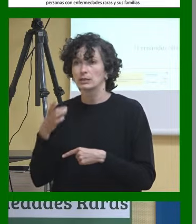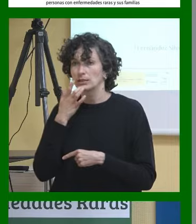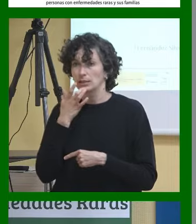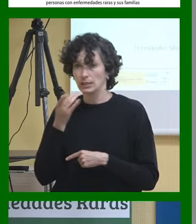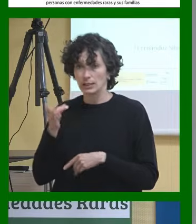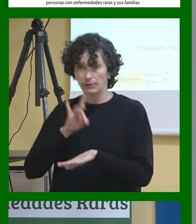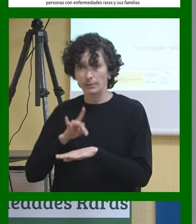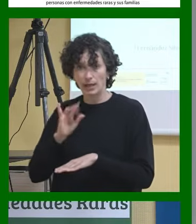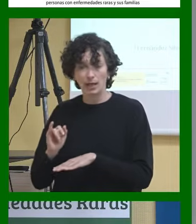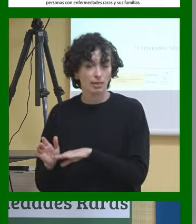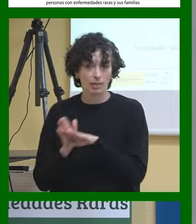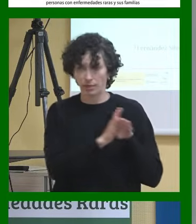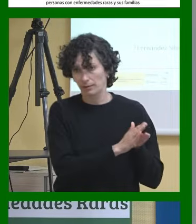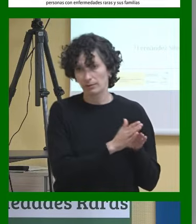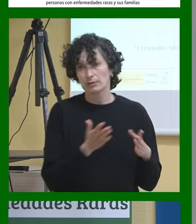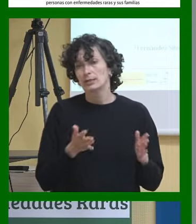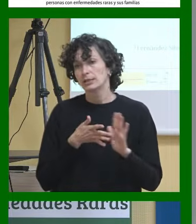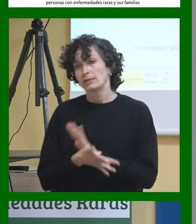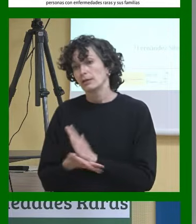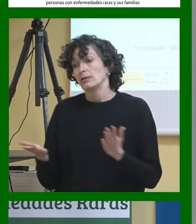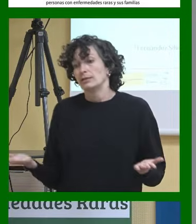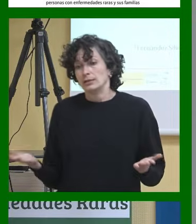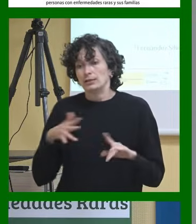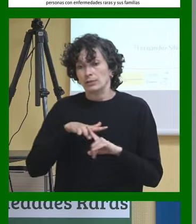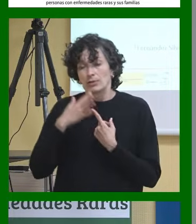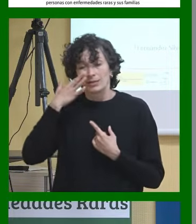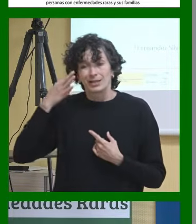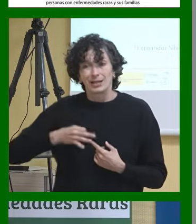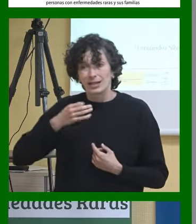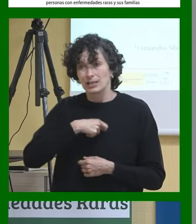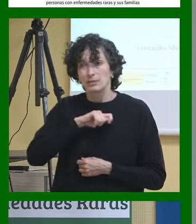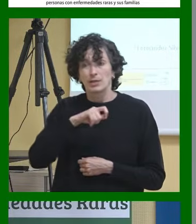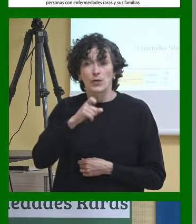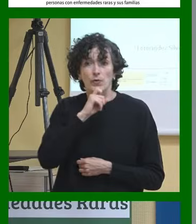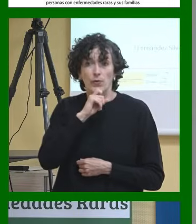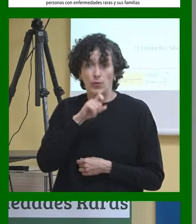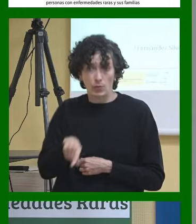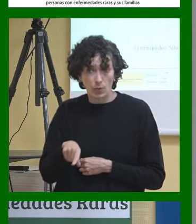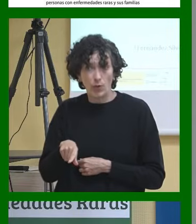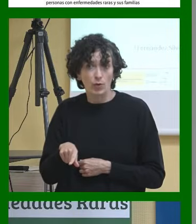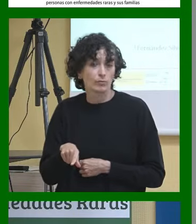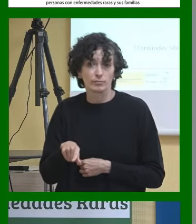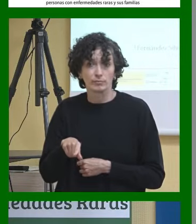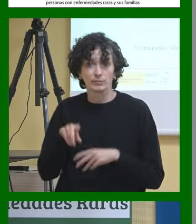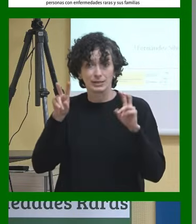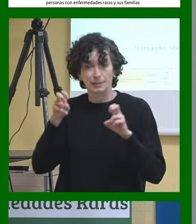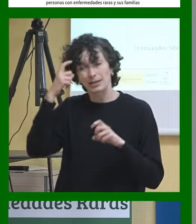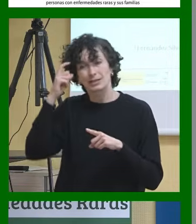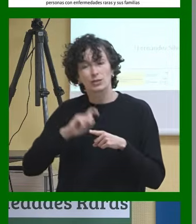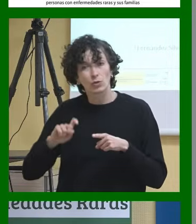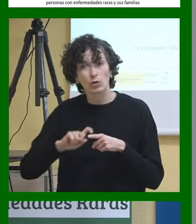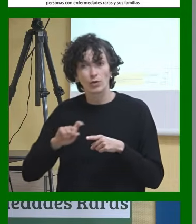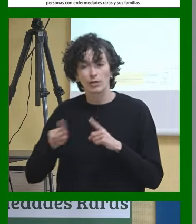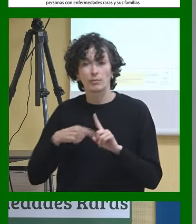esta enfermedad. Por lo tanto, desconocemos cuál es la situación real en nuestro país respecto a todo el tema psicológico y